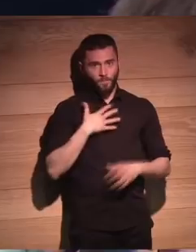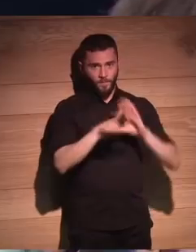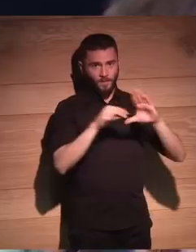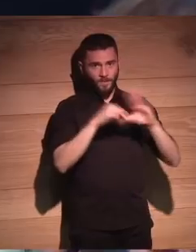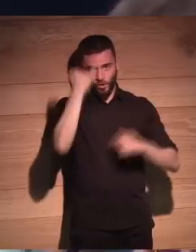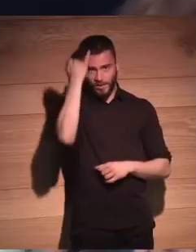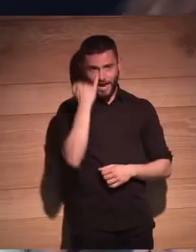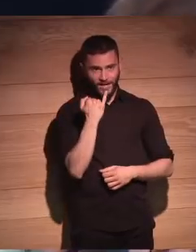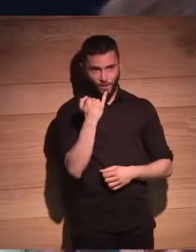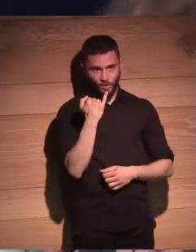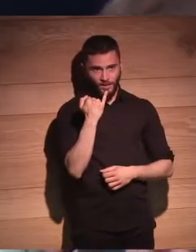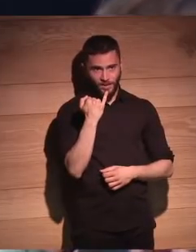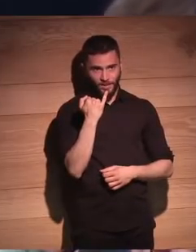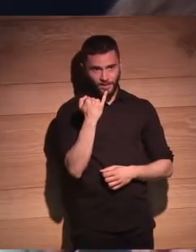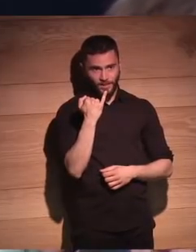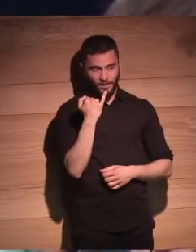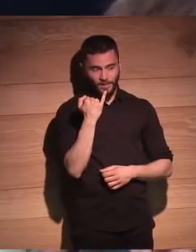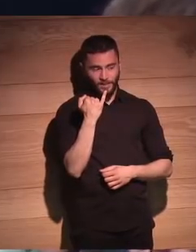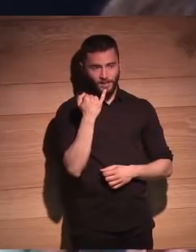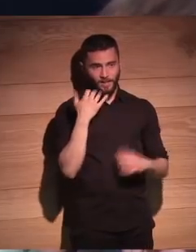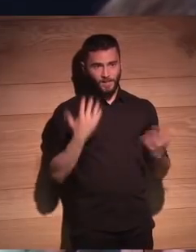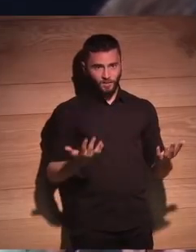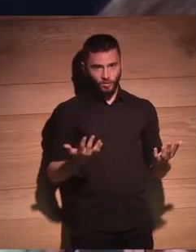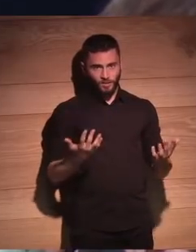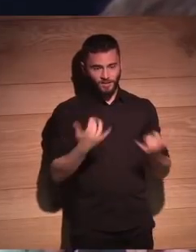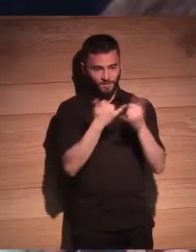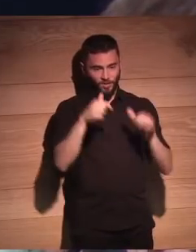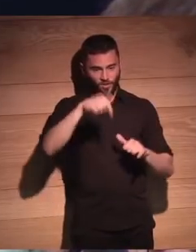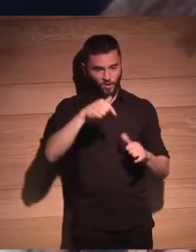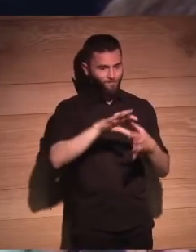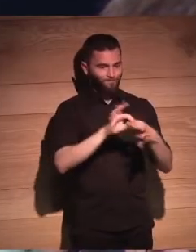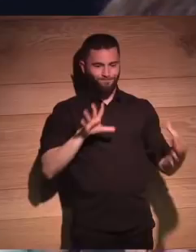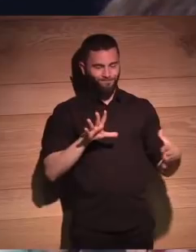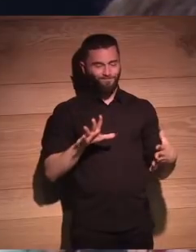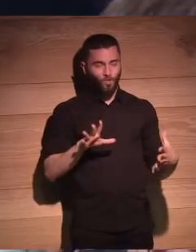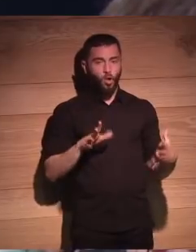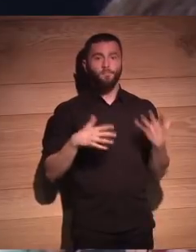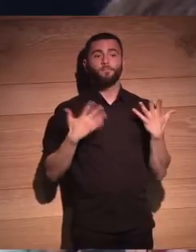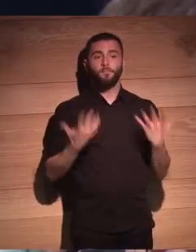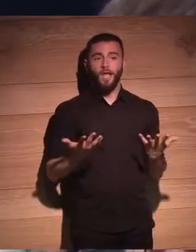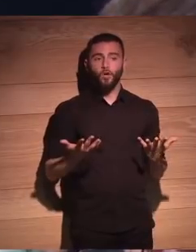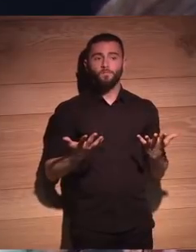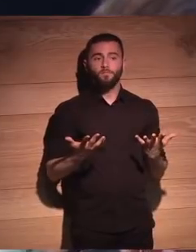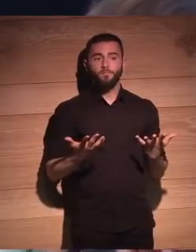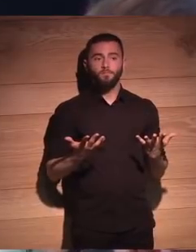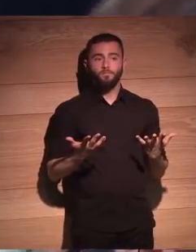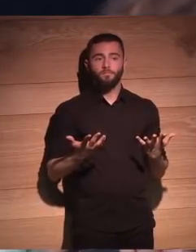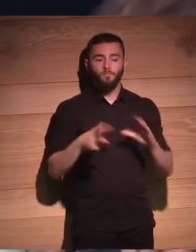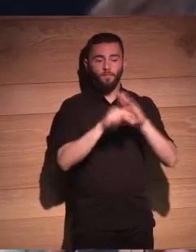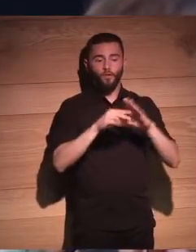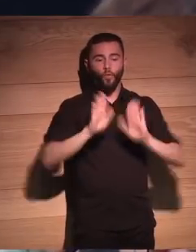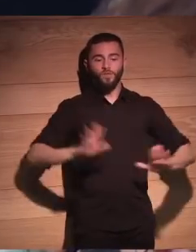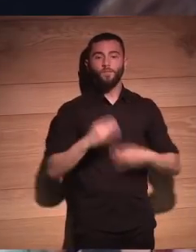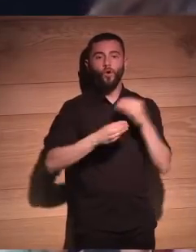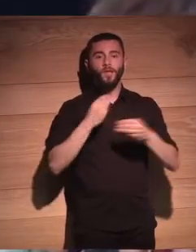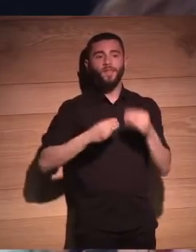son de Harry Potter, en sí, no va mucho con lo que es el evento de hoy. Pero el último vídeo que hice